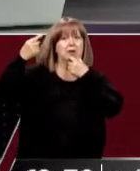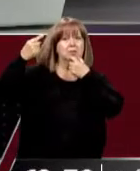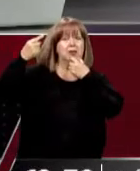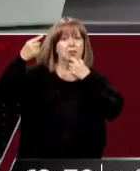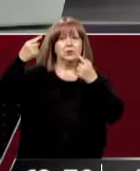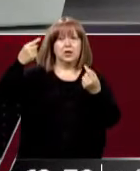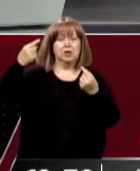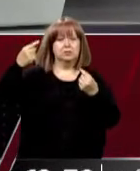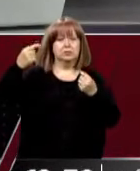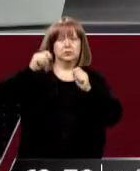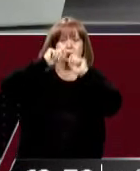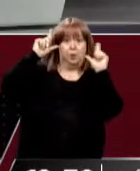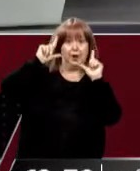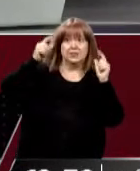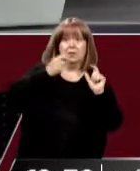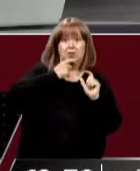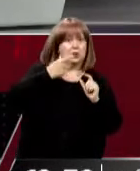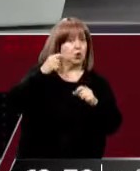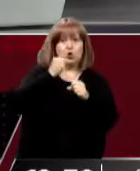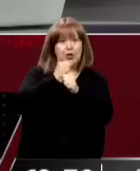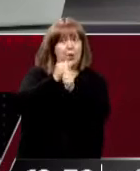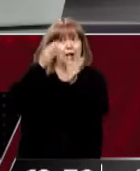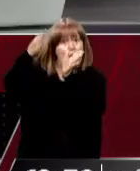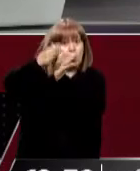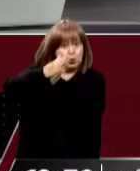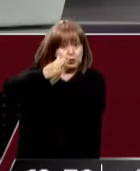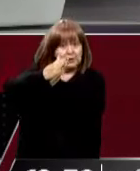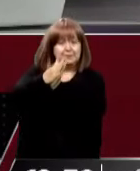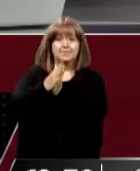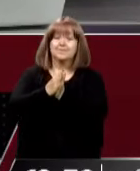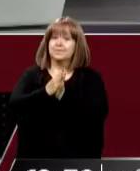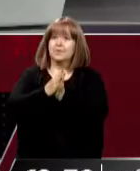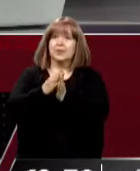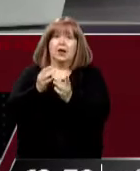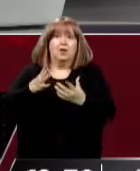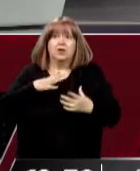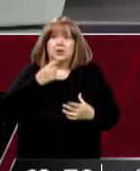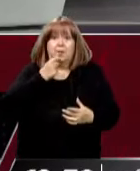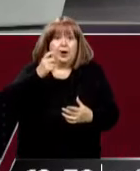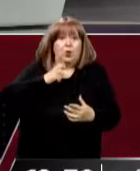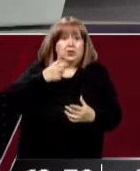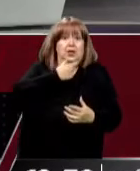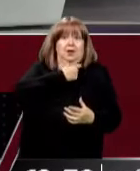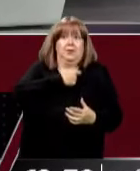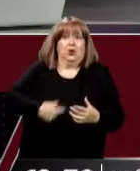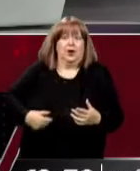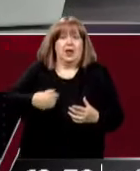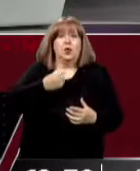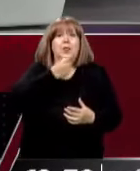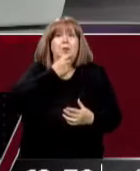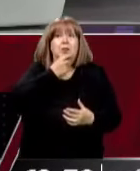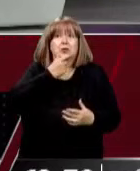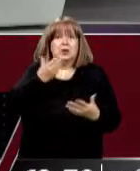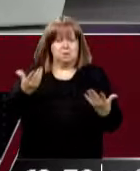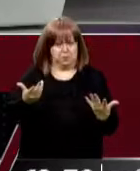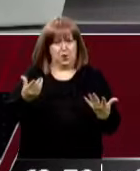se desayunó con esto hoy. Claro, bueno, es de hecho lo que dicen las autoridades provinciales, que no fueron consultadas, de alguna manera están diciendo eso, lisa y llanamente, nos